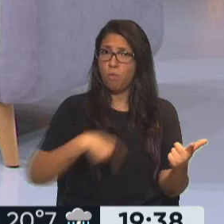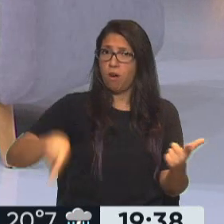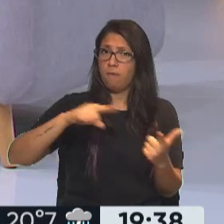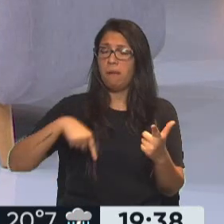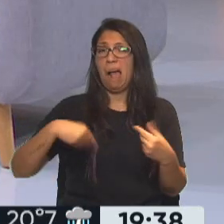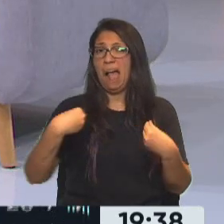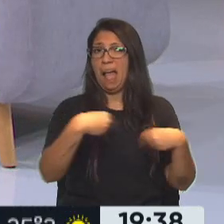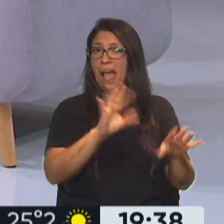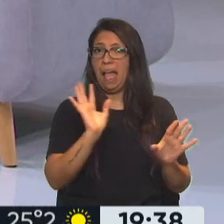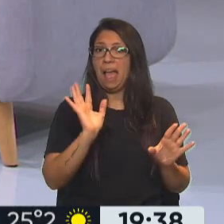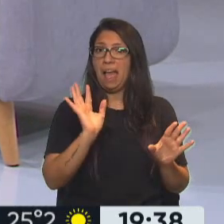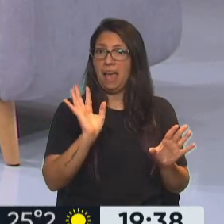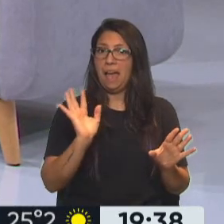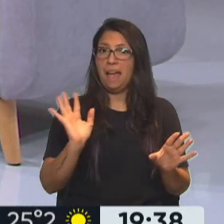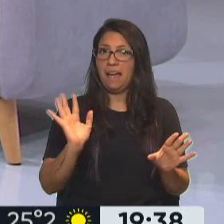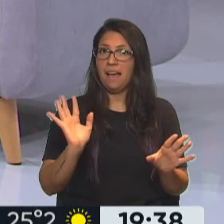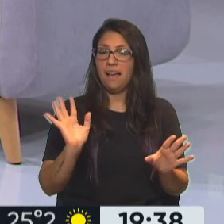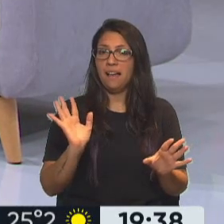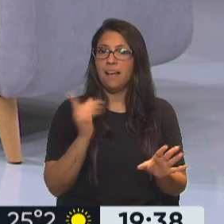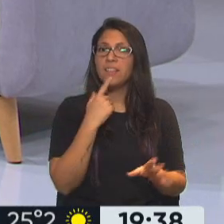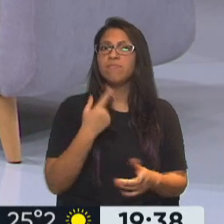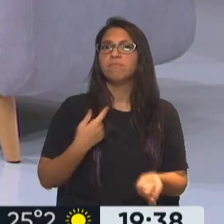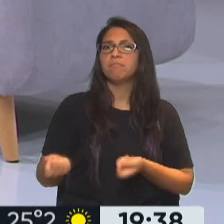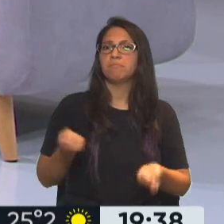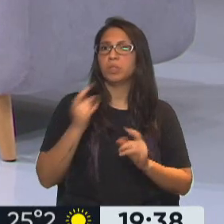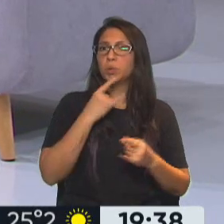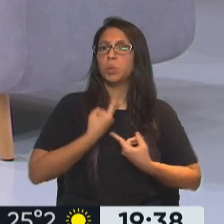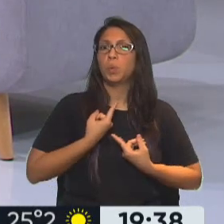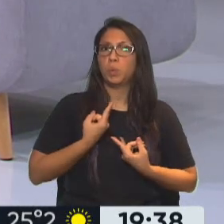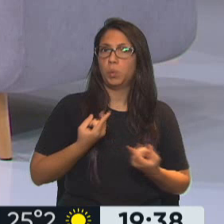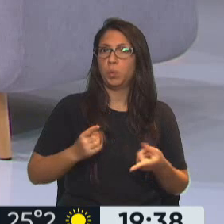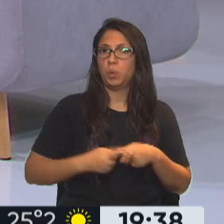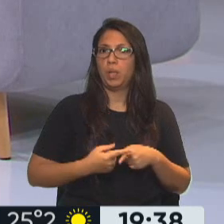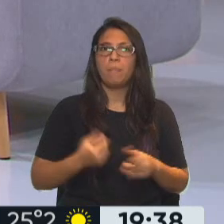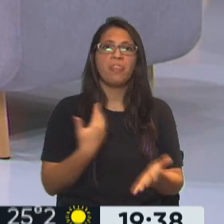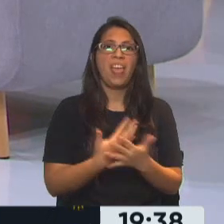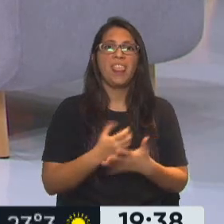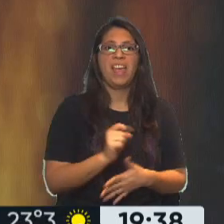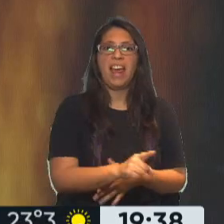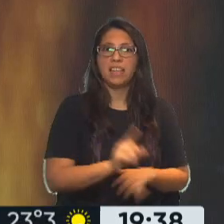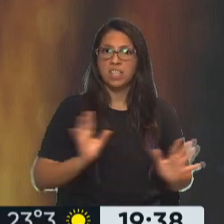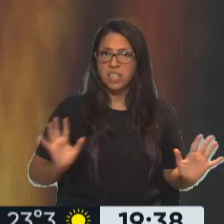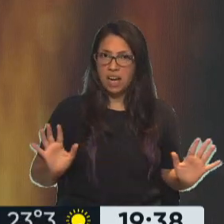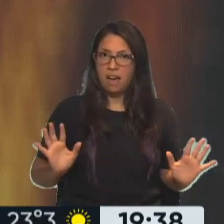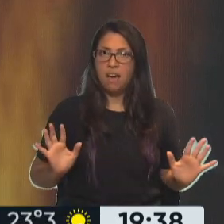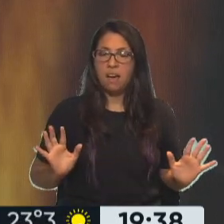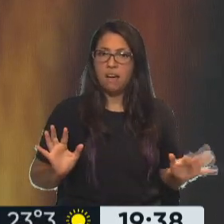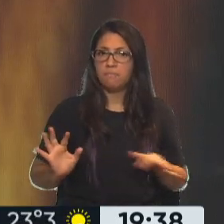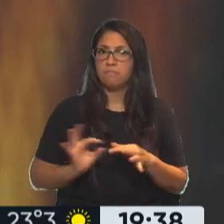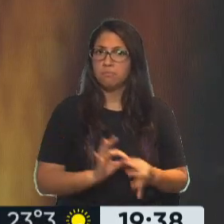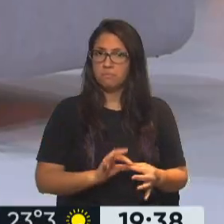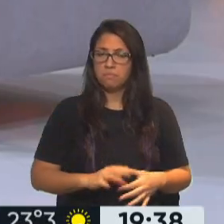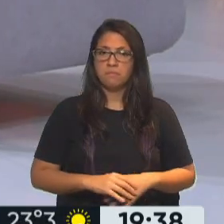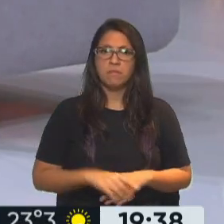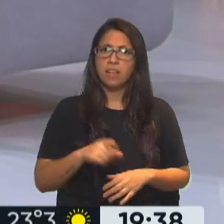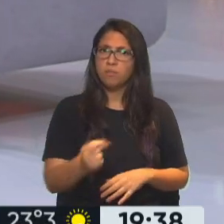de la Magistratura hoy en día es patrimonio de las terminales políticas de la derecha, digámoslo así. Las terminales políticas. Sí,